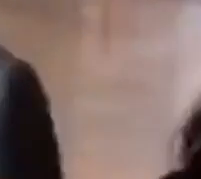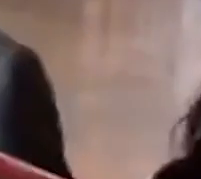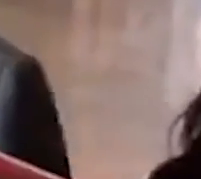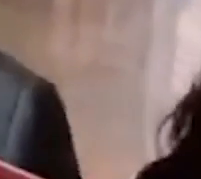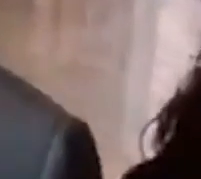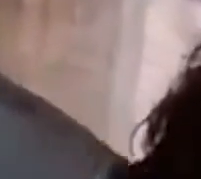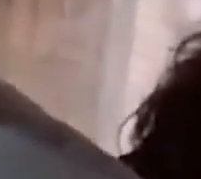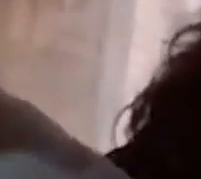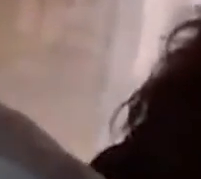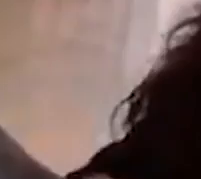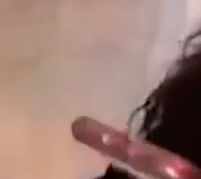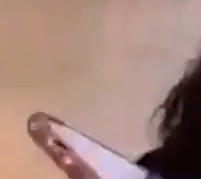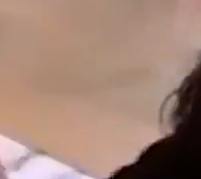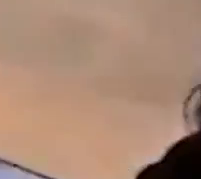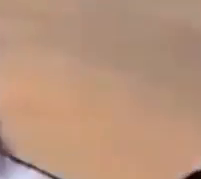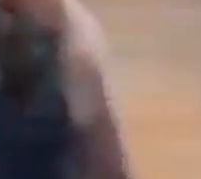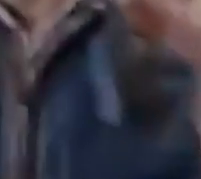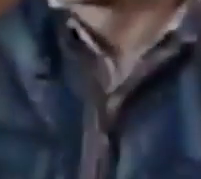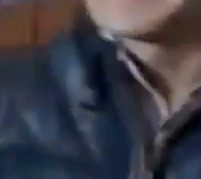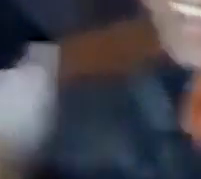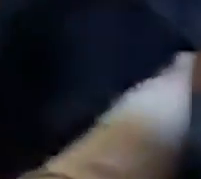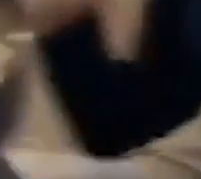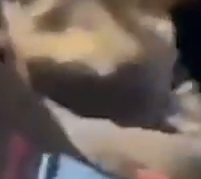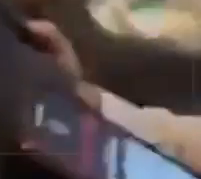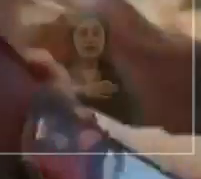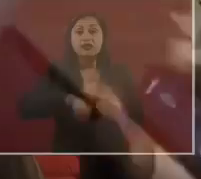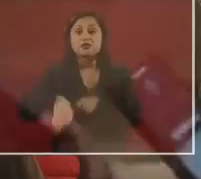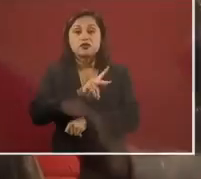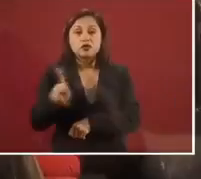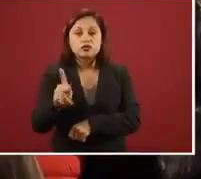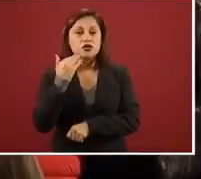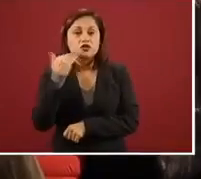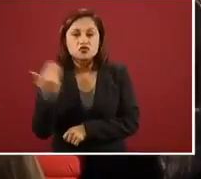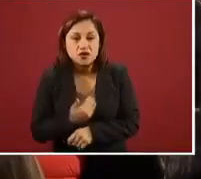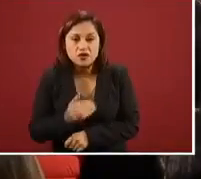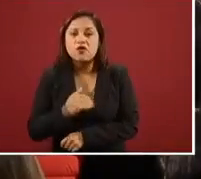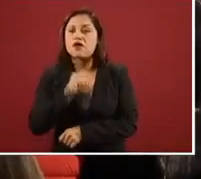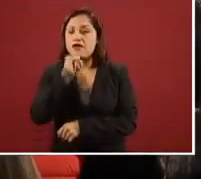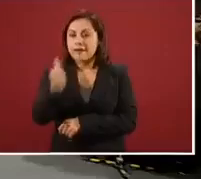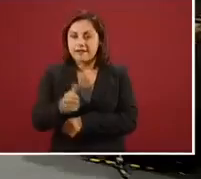Andrés Manuel por este caso, a lo que no dudó en defender a Bartlett.